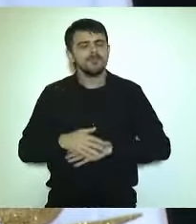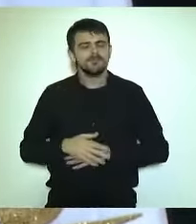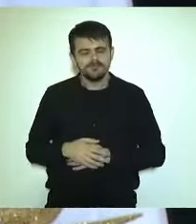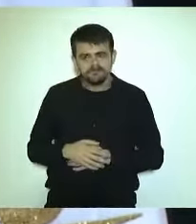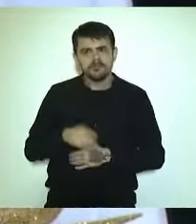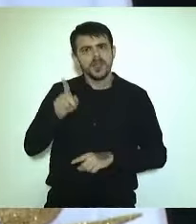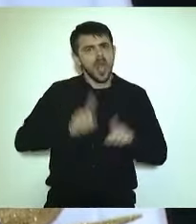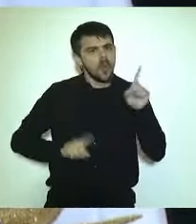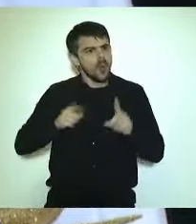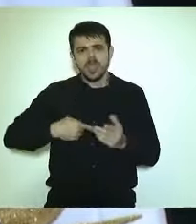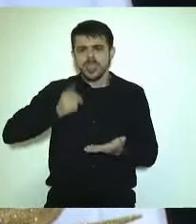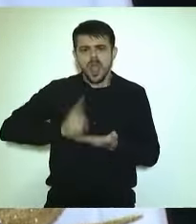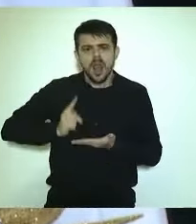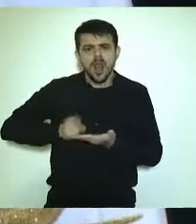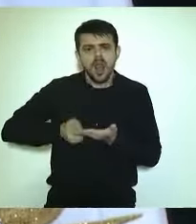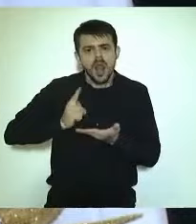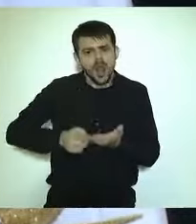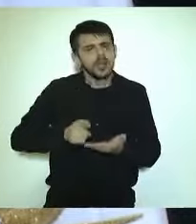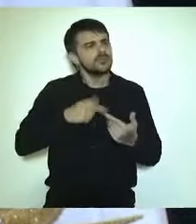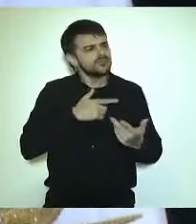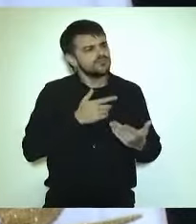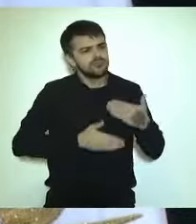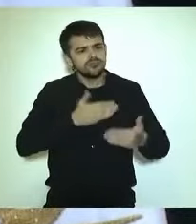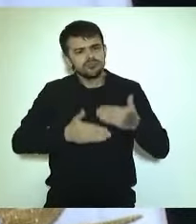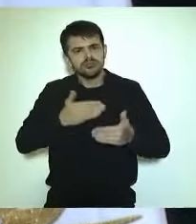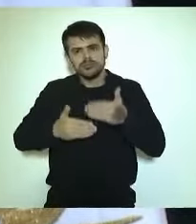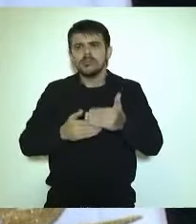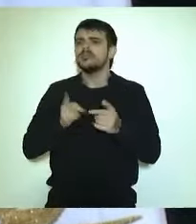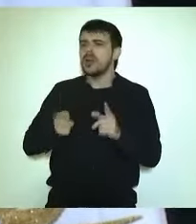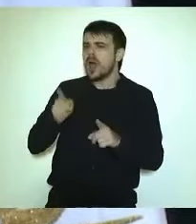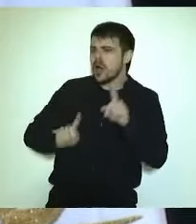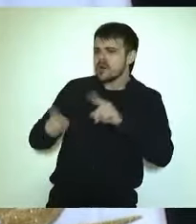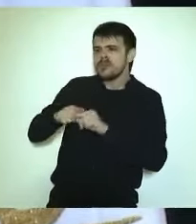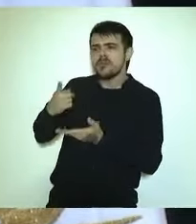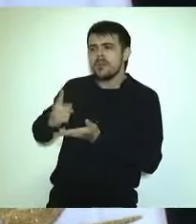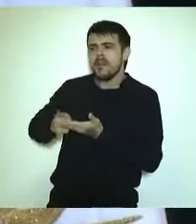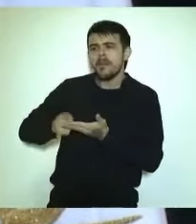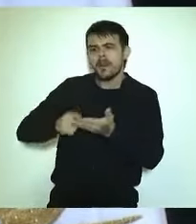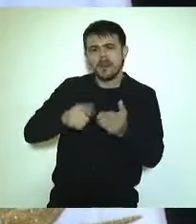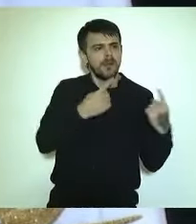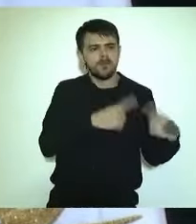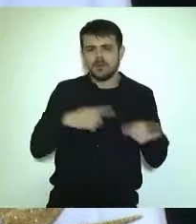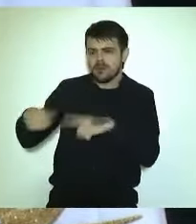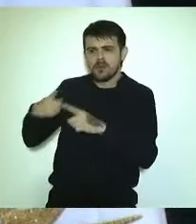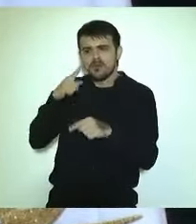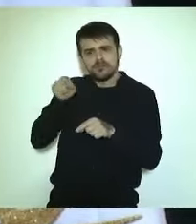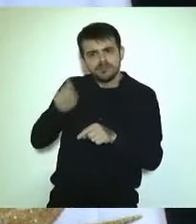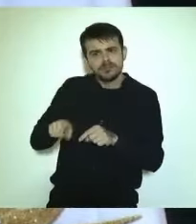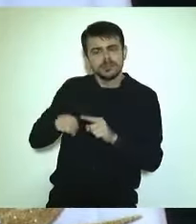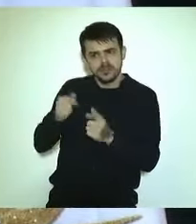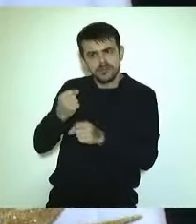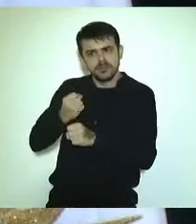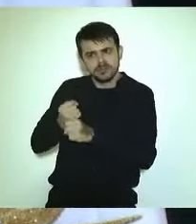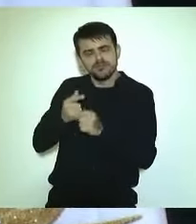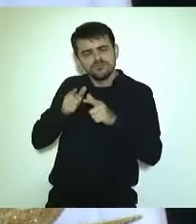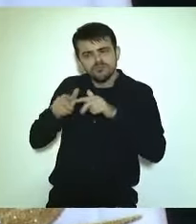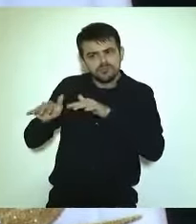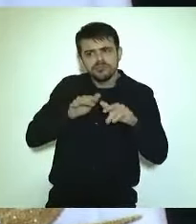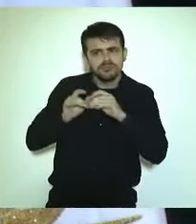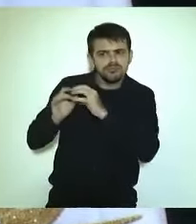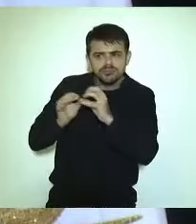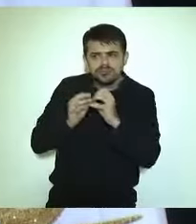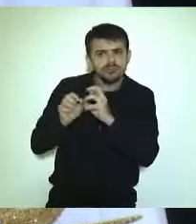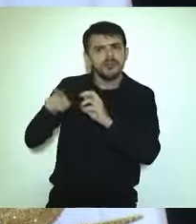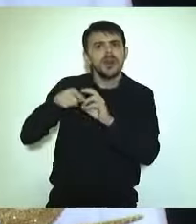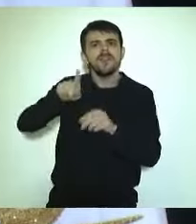y que y que se vienen trabajando tienen que ver claramente con un modo de pensar a la Argentina en el desarrollo